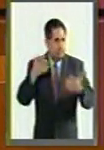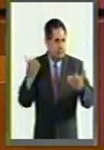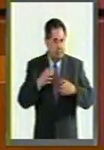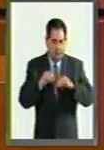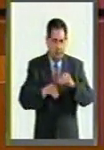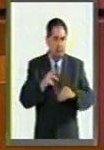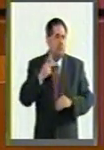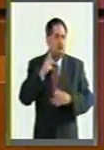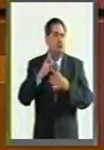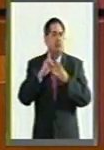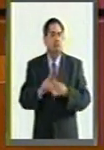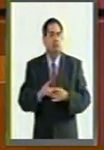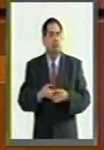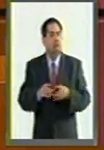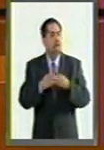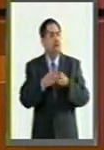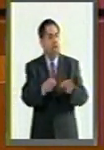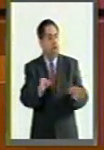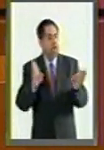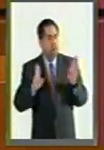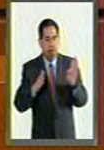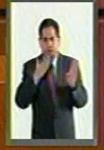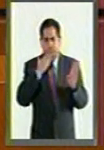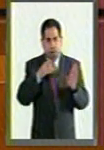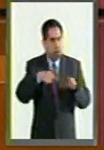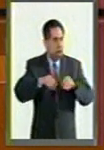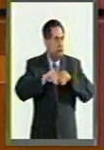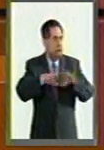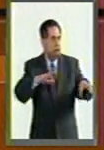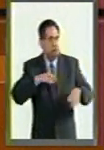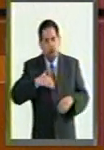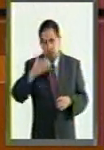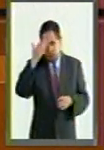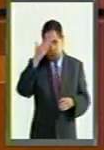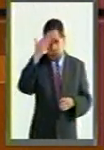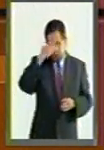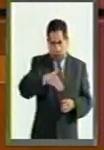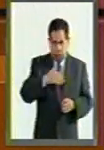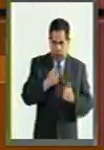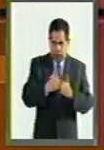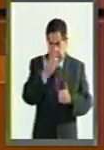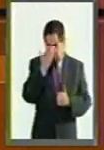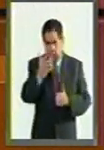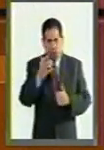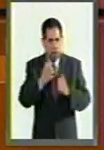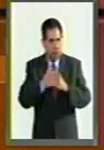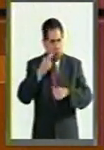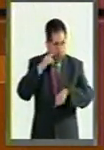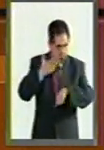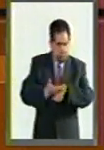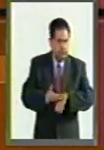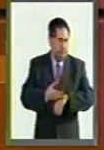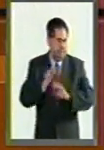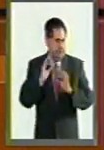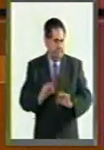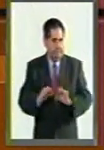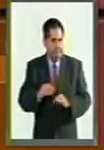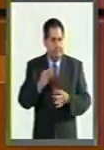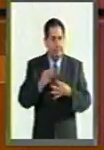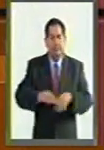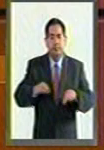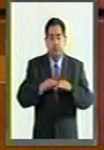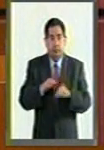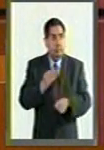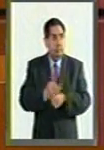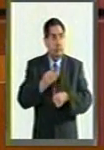una política pública bien informada, seria, responsable y que responda a los